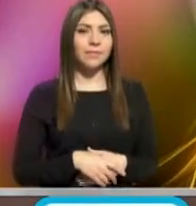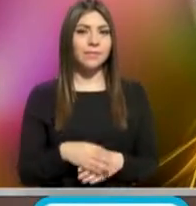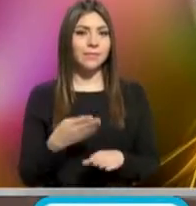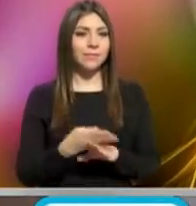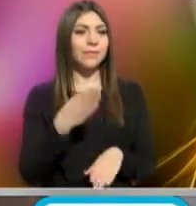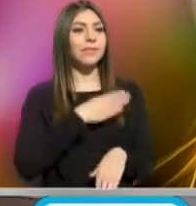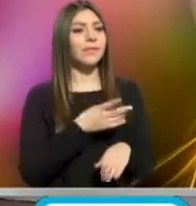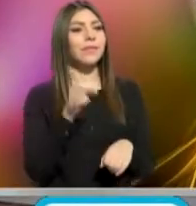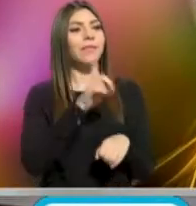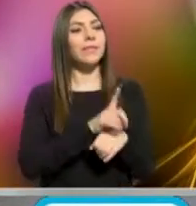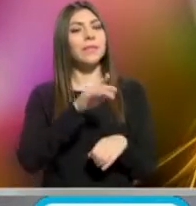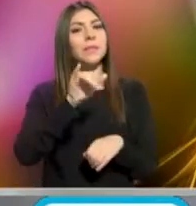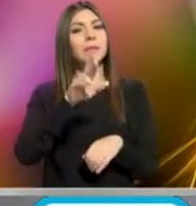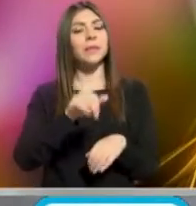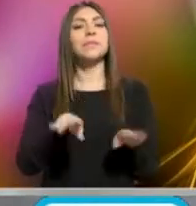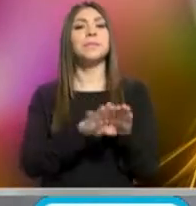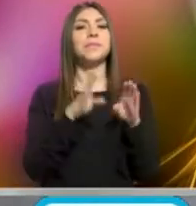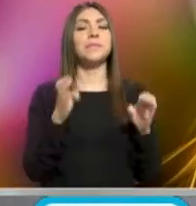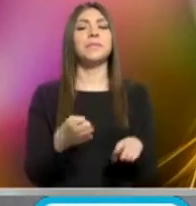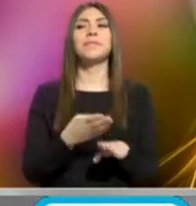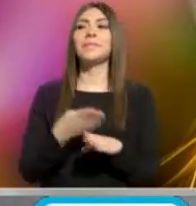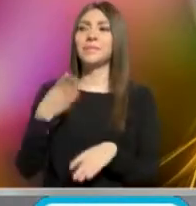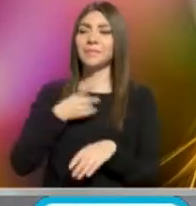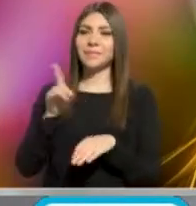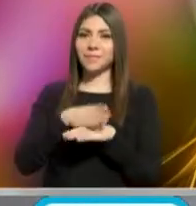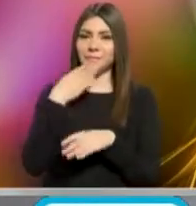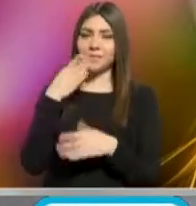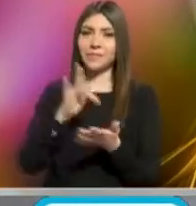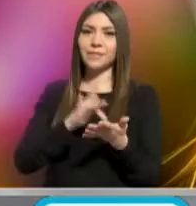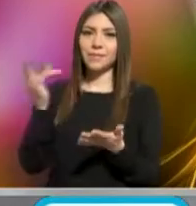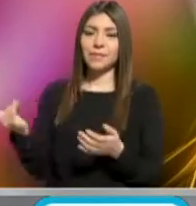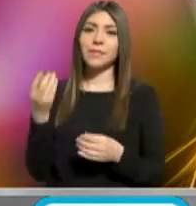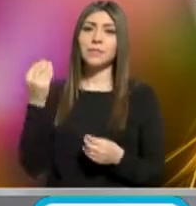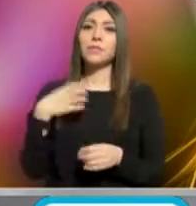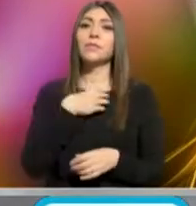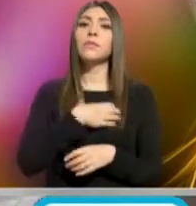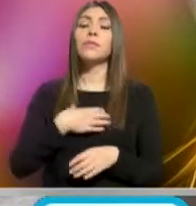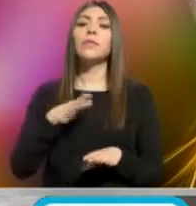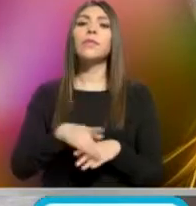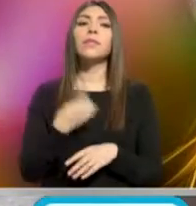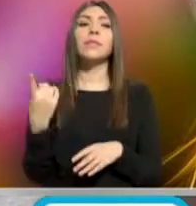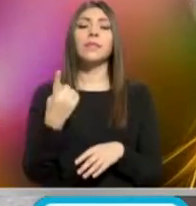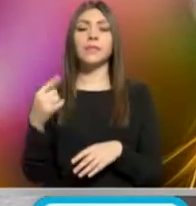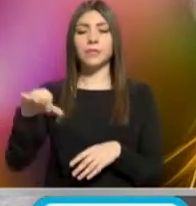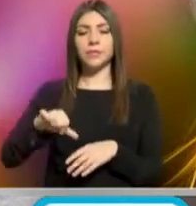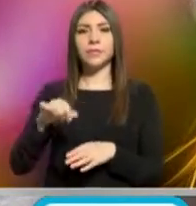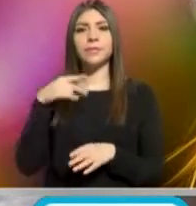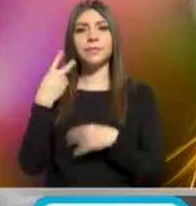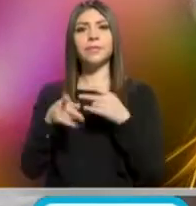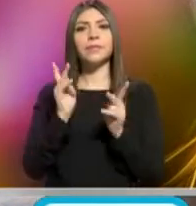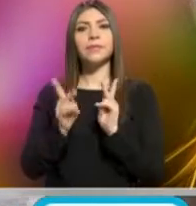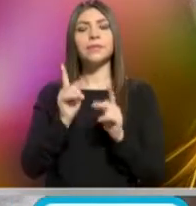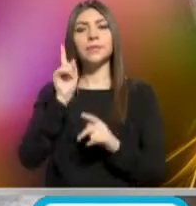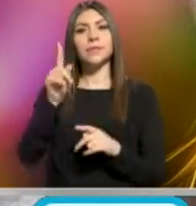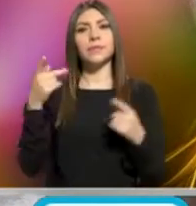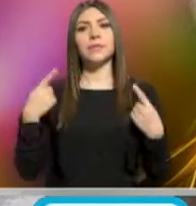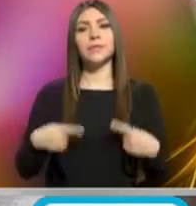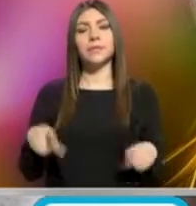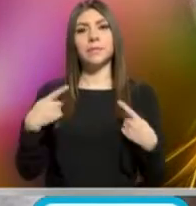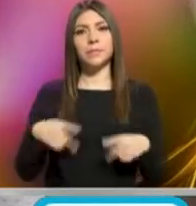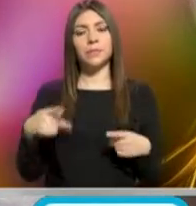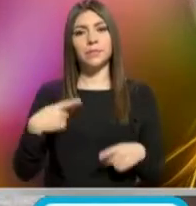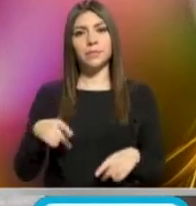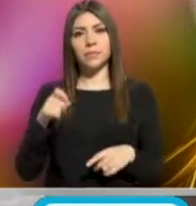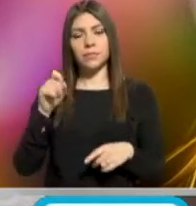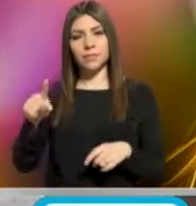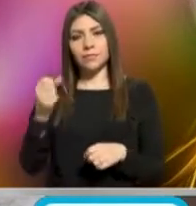Muy buenos días, Miriam. Buenos ¿Cómo días. estás? Muy bien, muchas gracias. Muy contentos porque el día de hoy vamos a hablar de un gran personaje, Así es. personaje